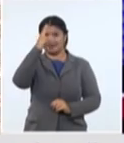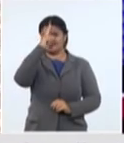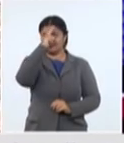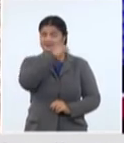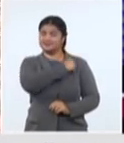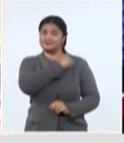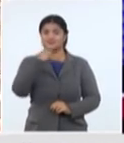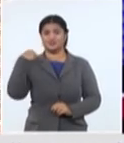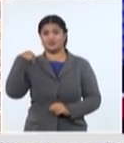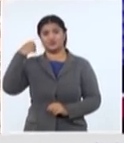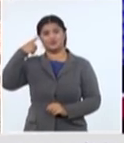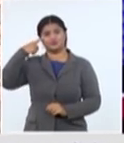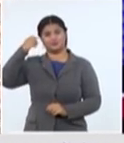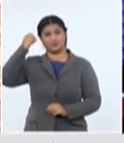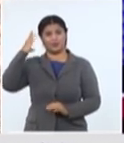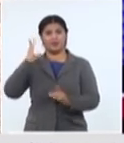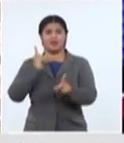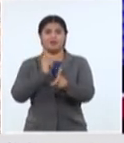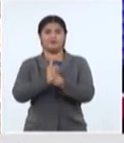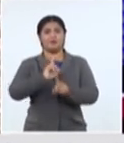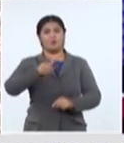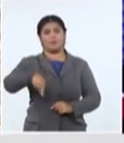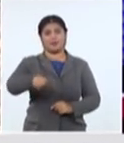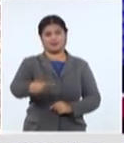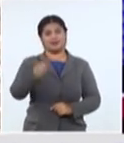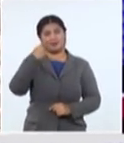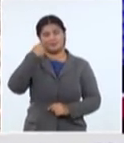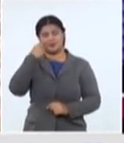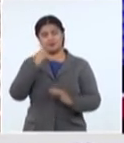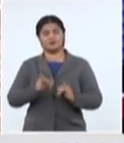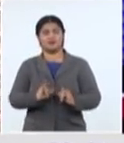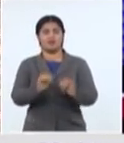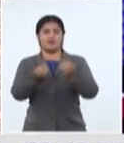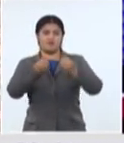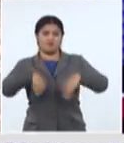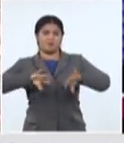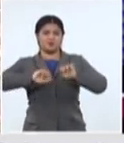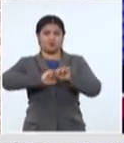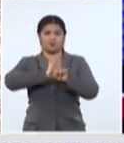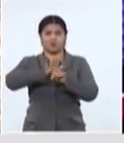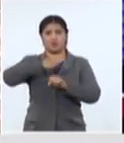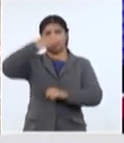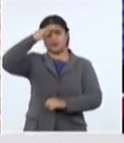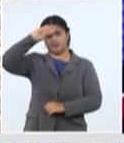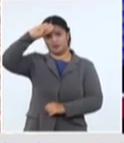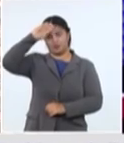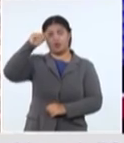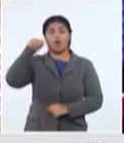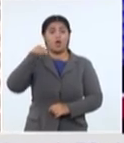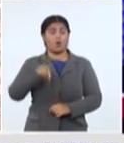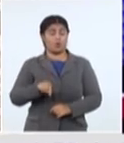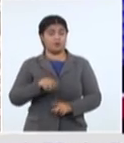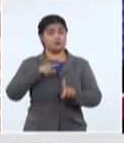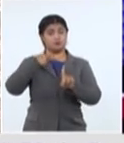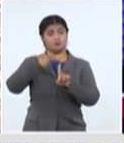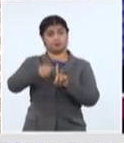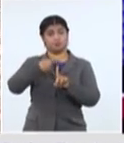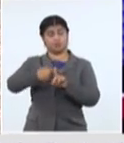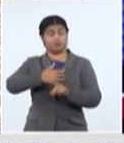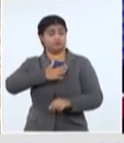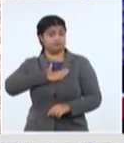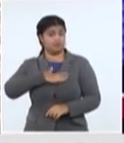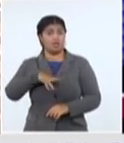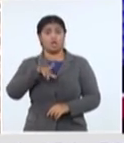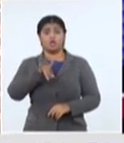mañana para seguir conociendo otros datos sobre el comportamiento de la COVID-19 en la nación. Hoy la nación con